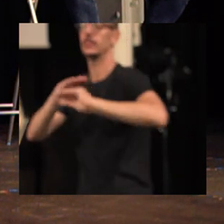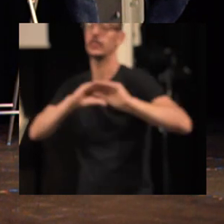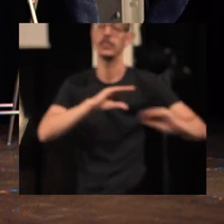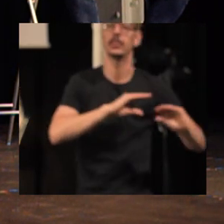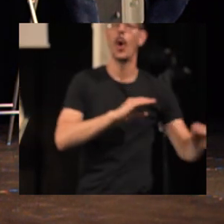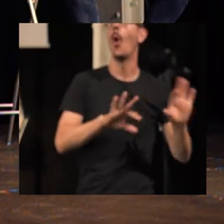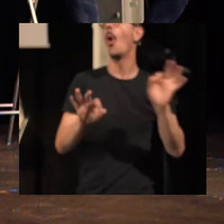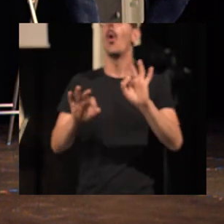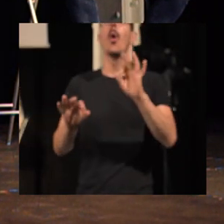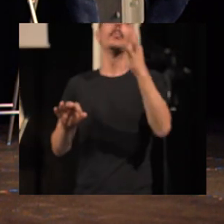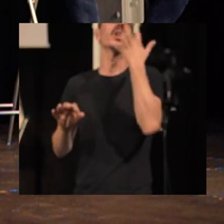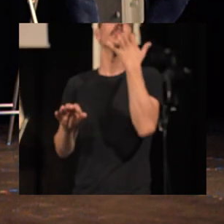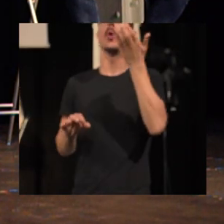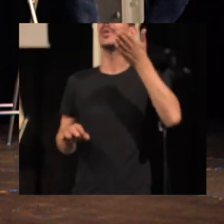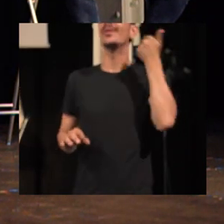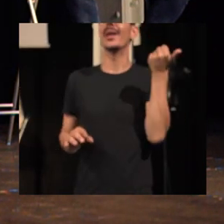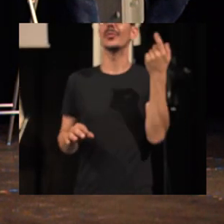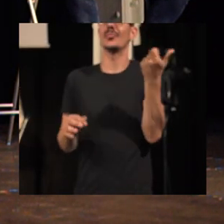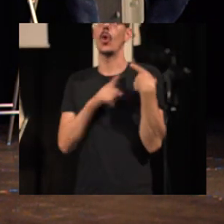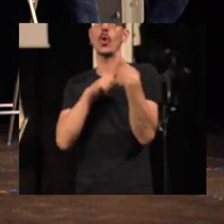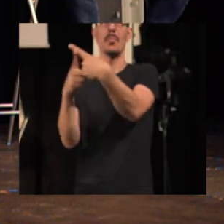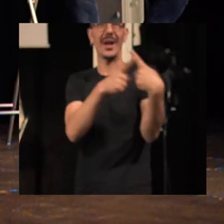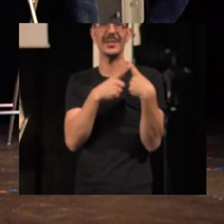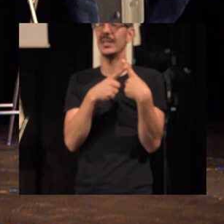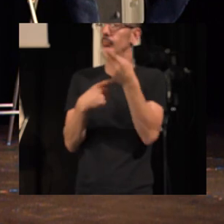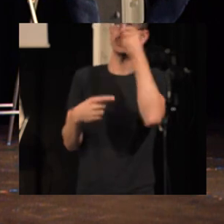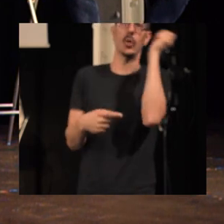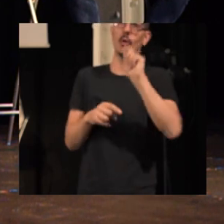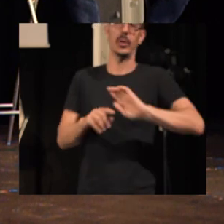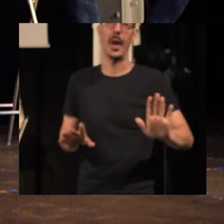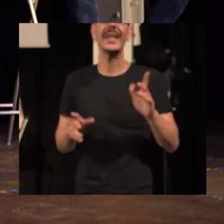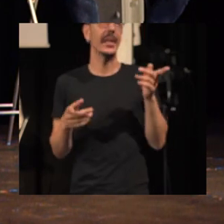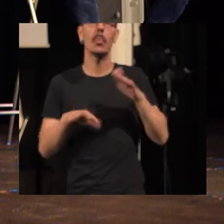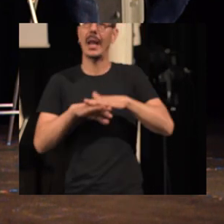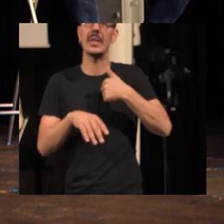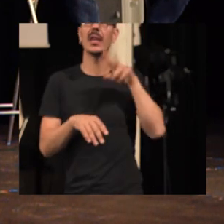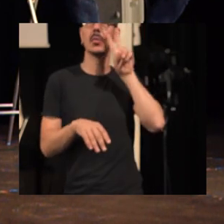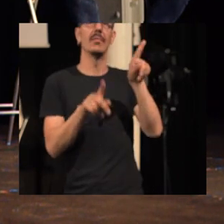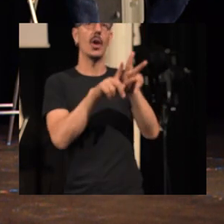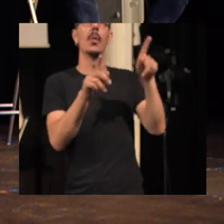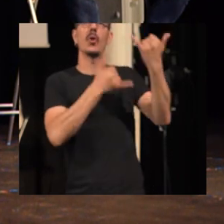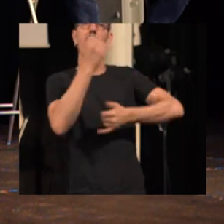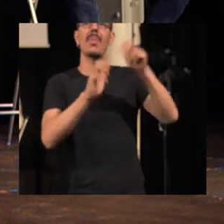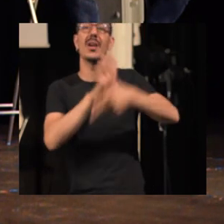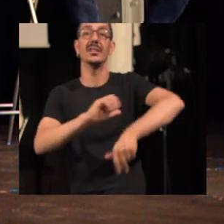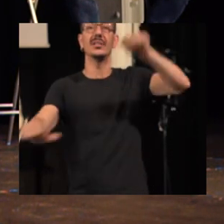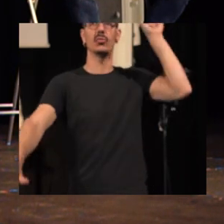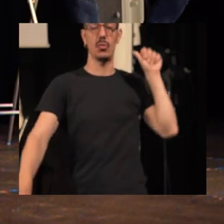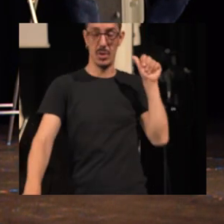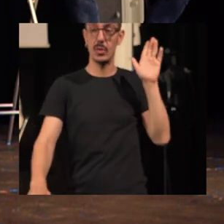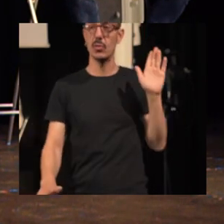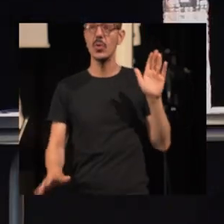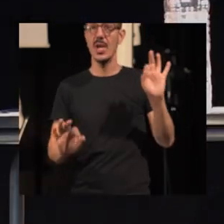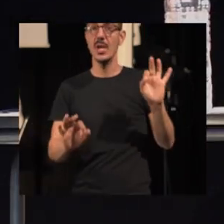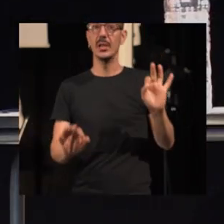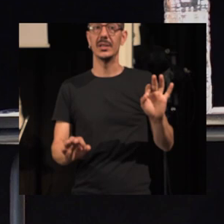esos privilegios, ¿no? Entonces, para mí eso es un problema histórico, es un problema que falsea las